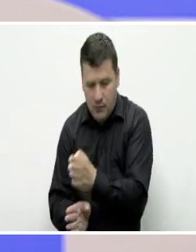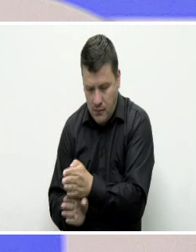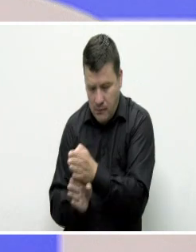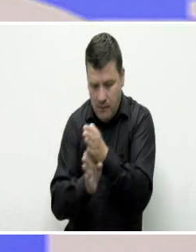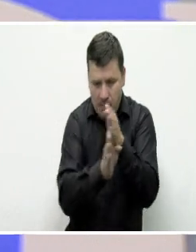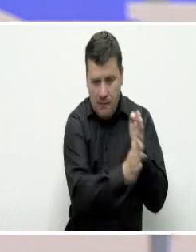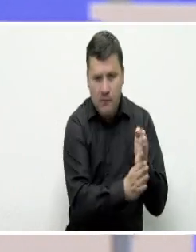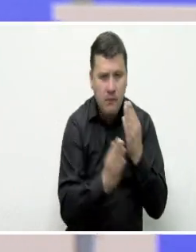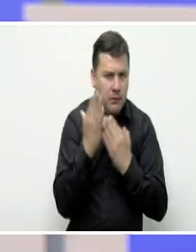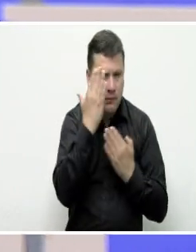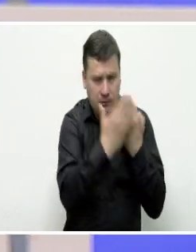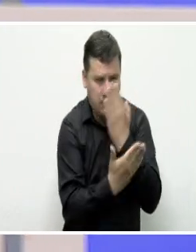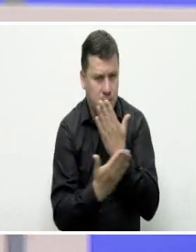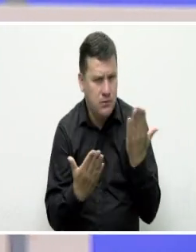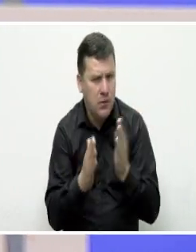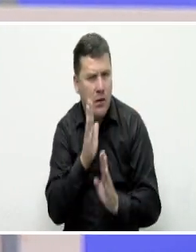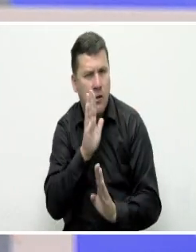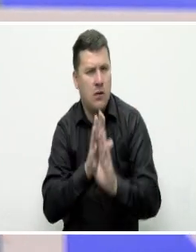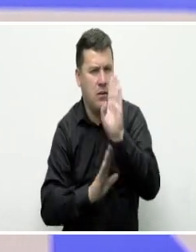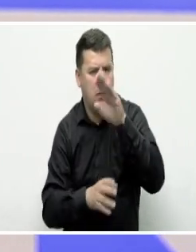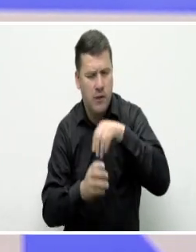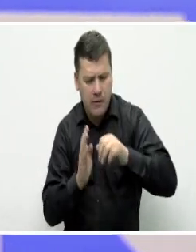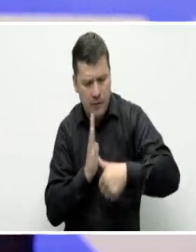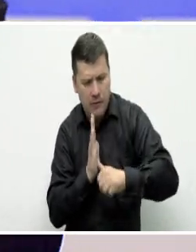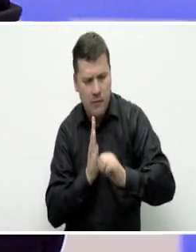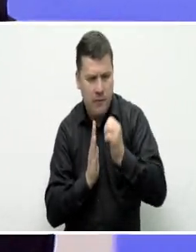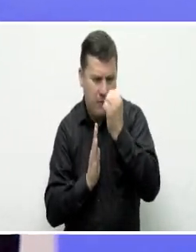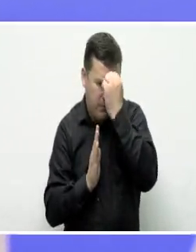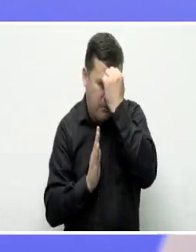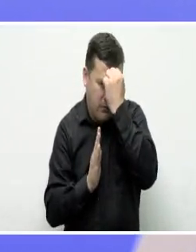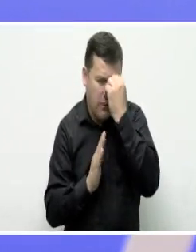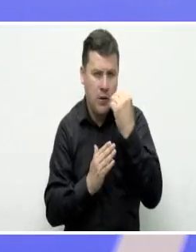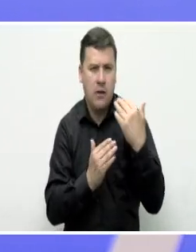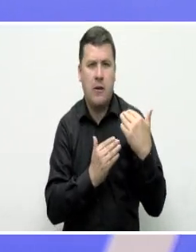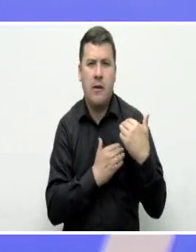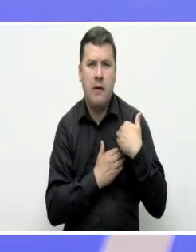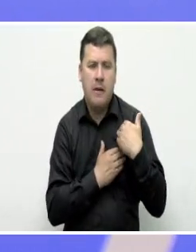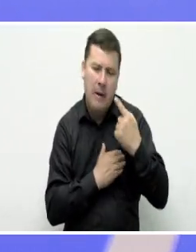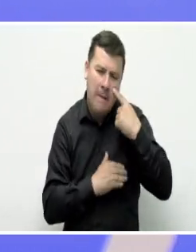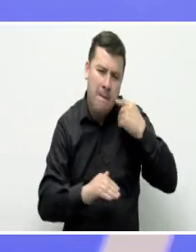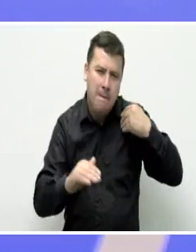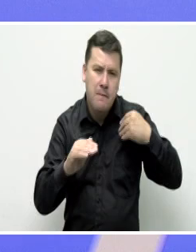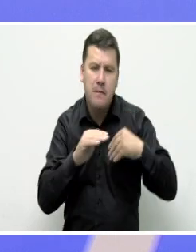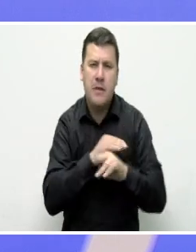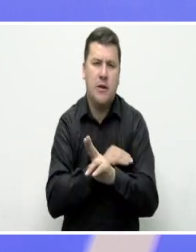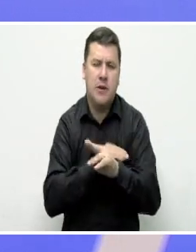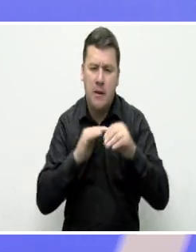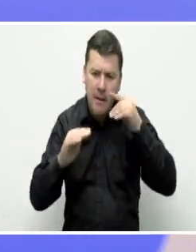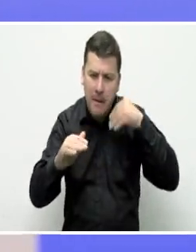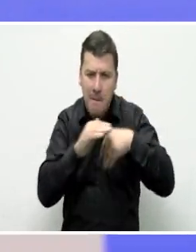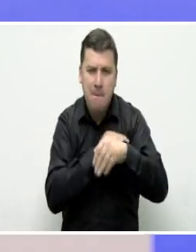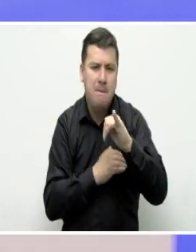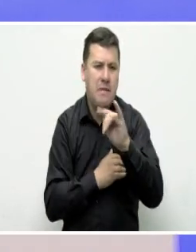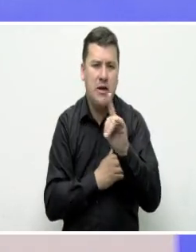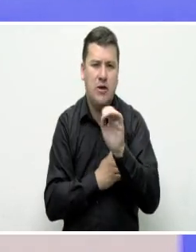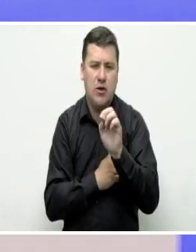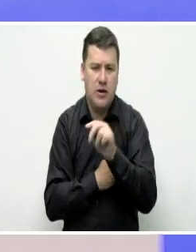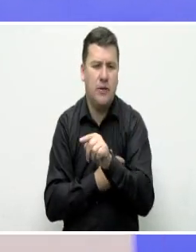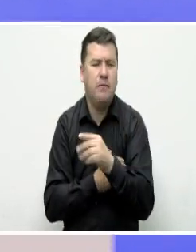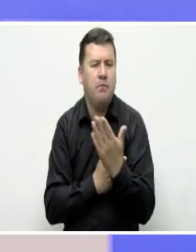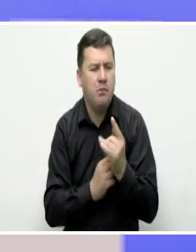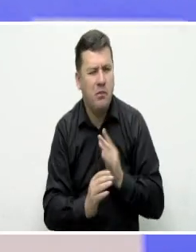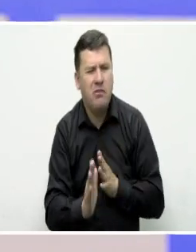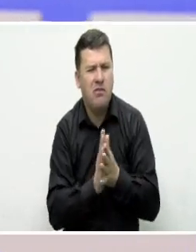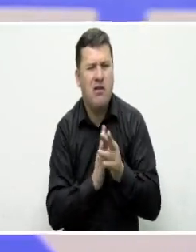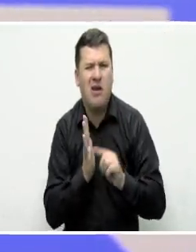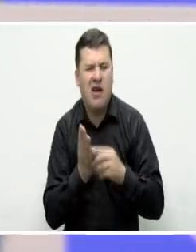examinar cuál ha sido el desarrollo de la registraduría en las funciones misionales y particularmente vamos a contarles qué